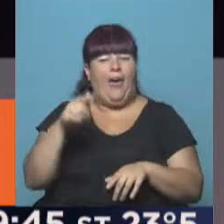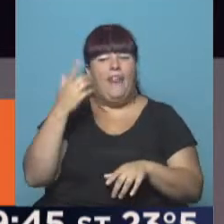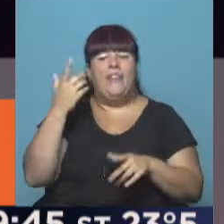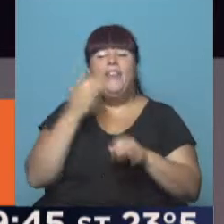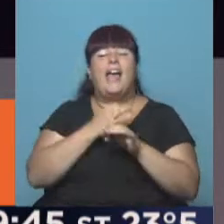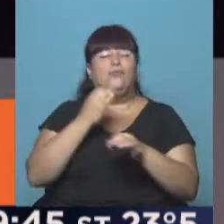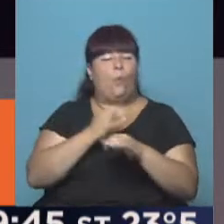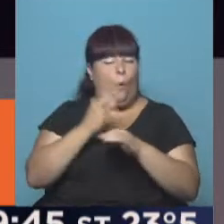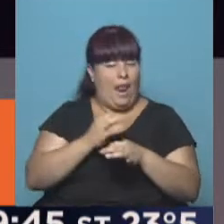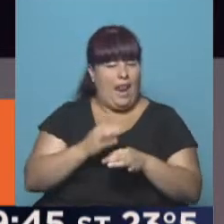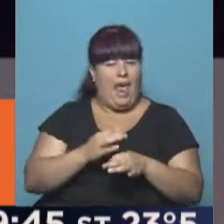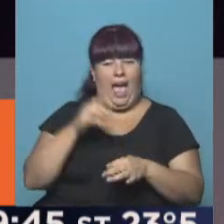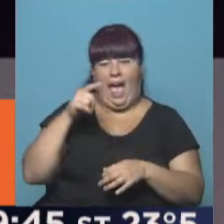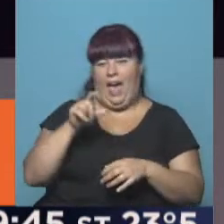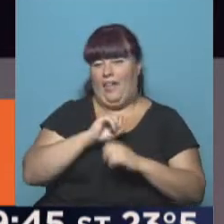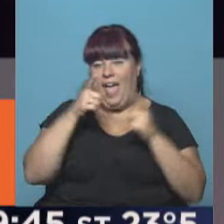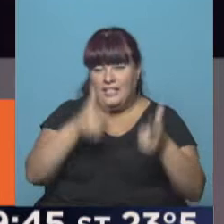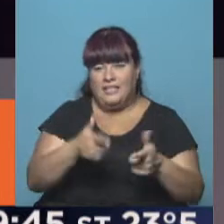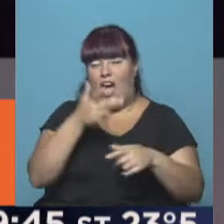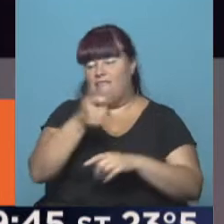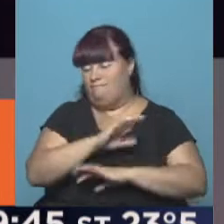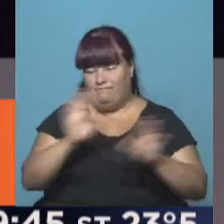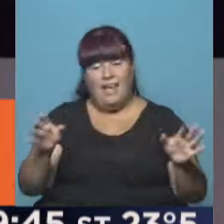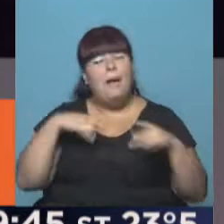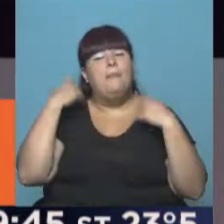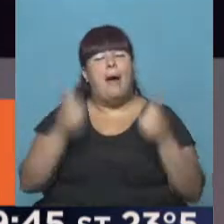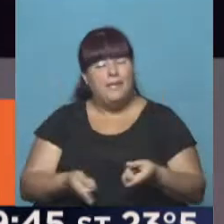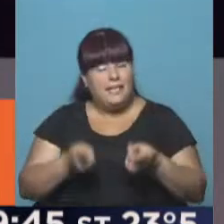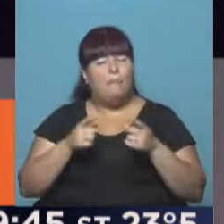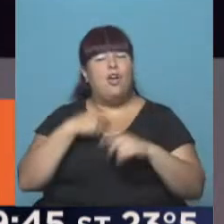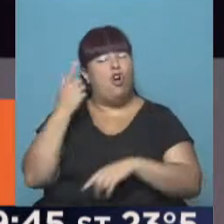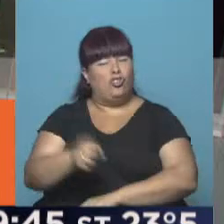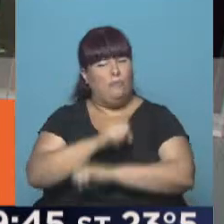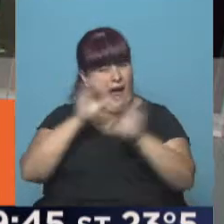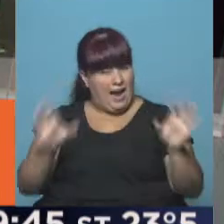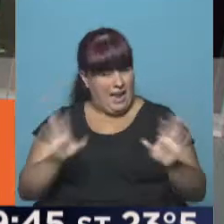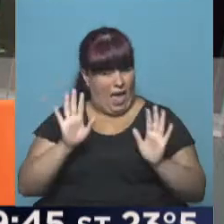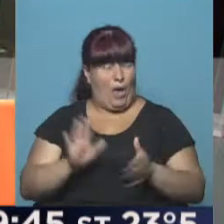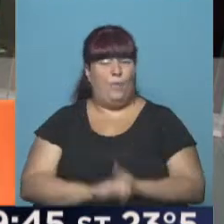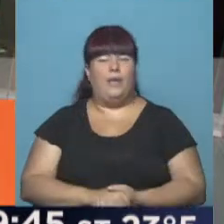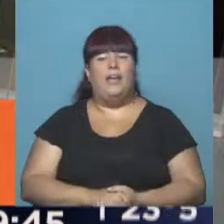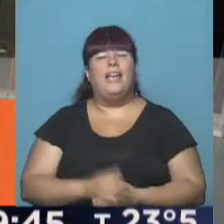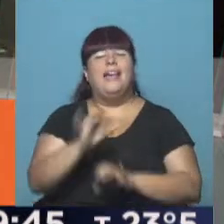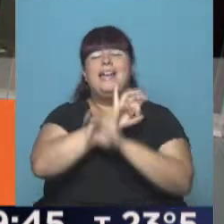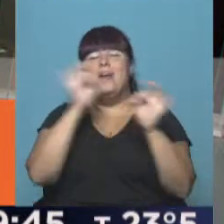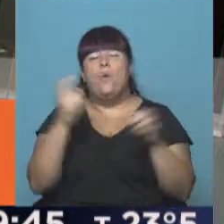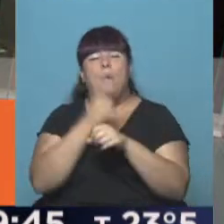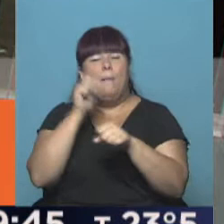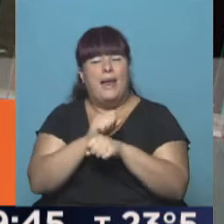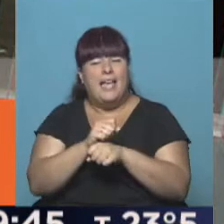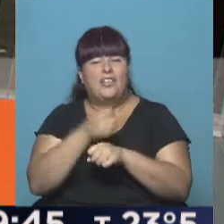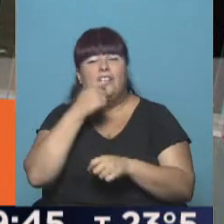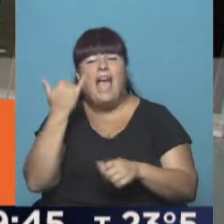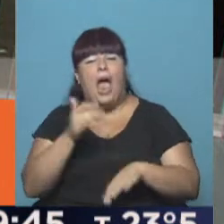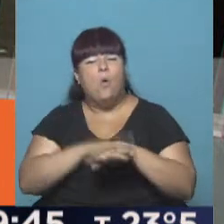la escuela del delito. Y entonces pero además hay algo mucho más grave todavía, Fernando. Nadie puede estar preso si se han